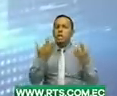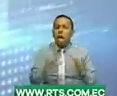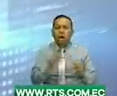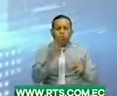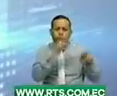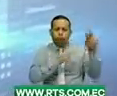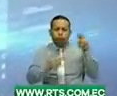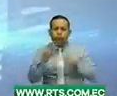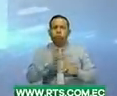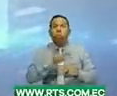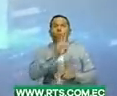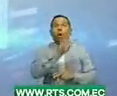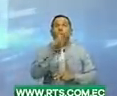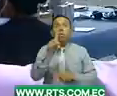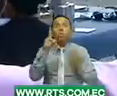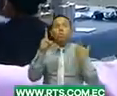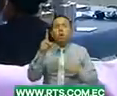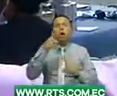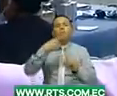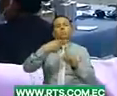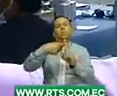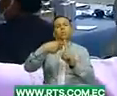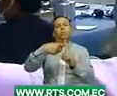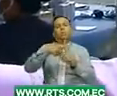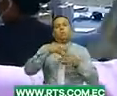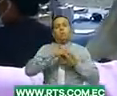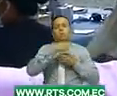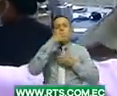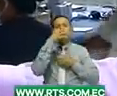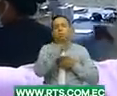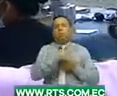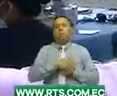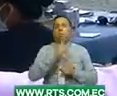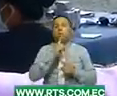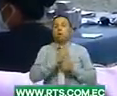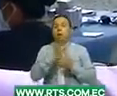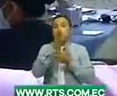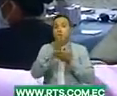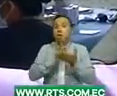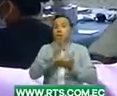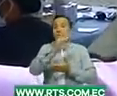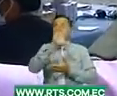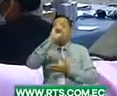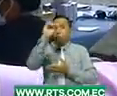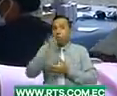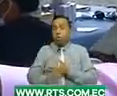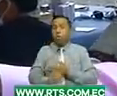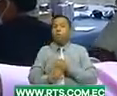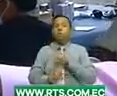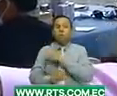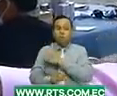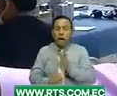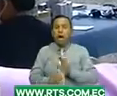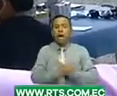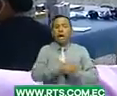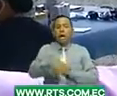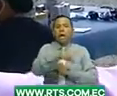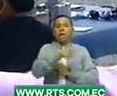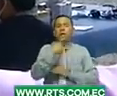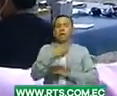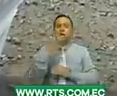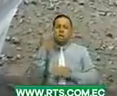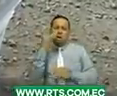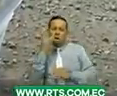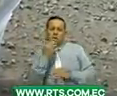positivo para COVID-19. Hay la mitad, un 50% de que sí son, se los puede decir,